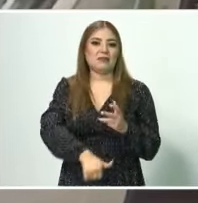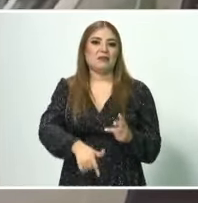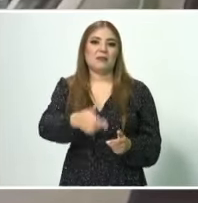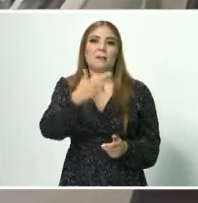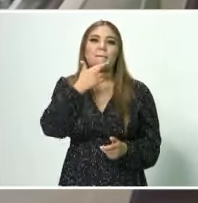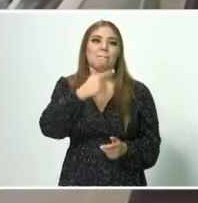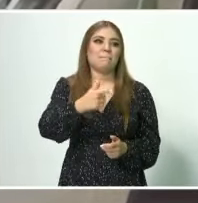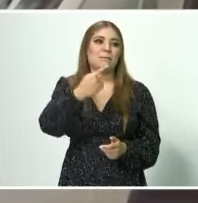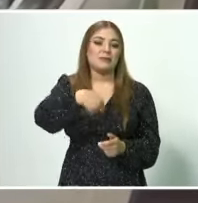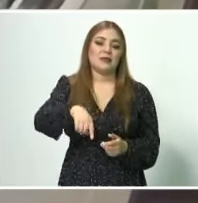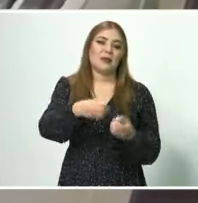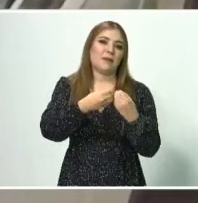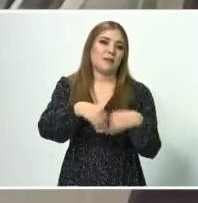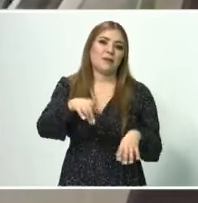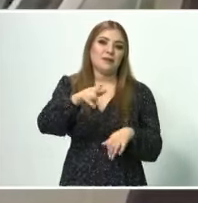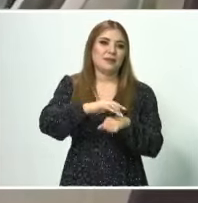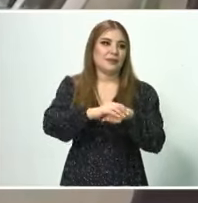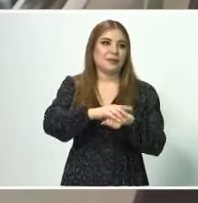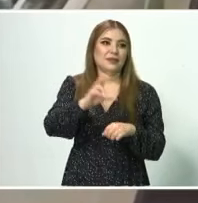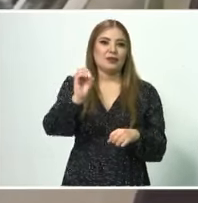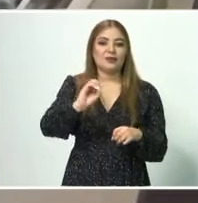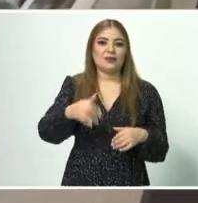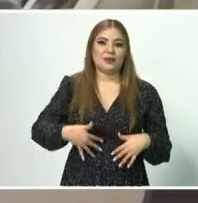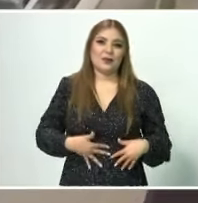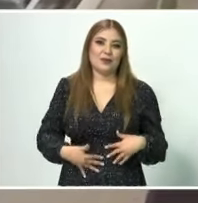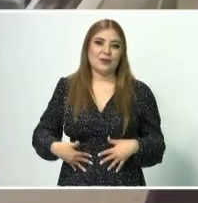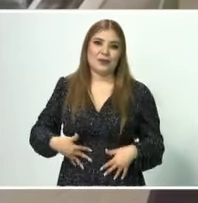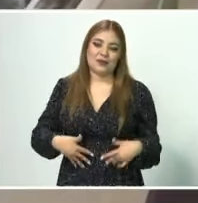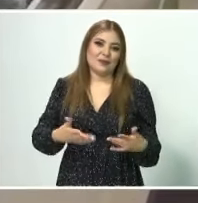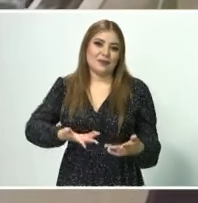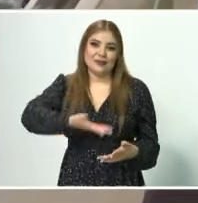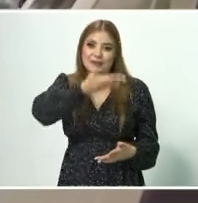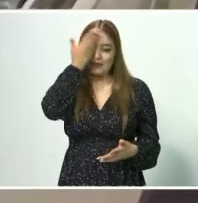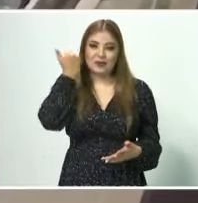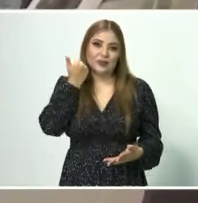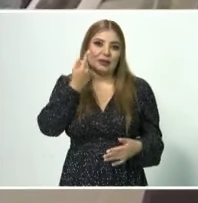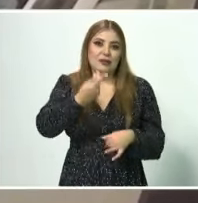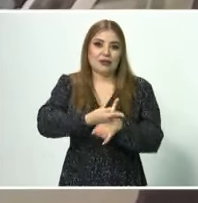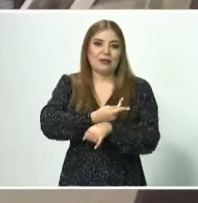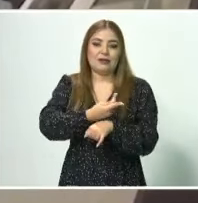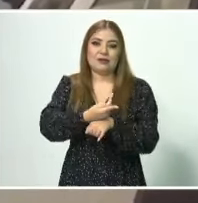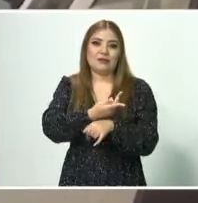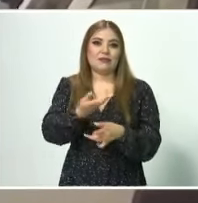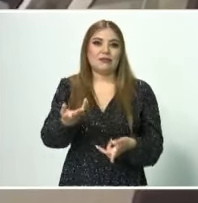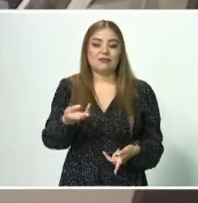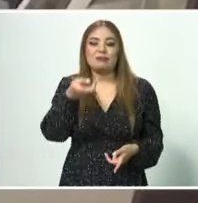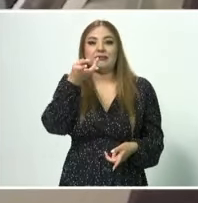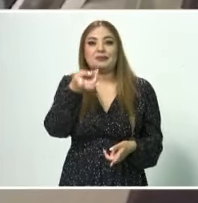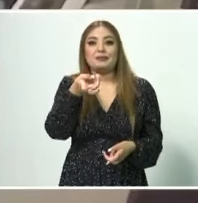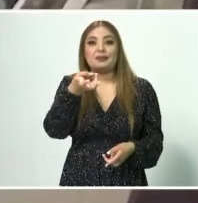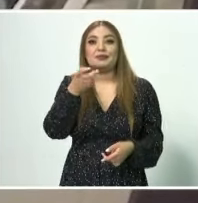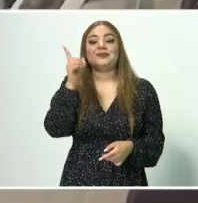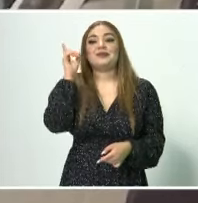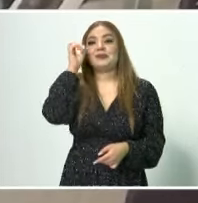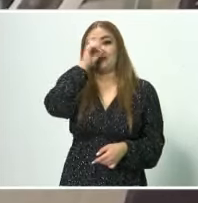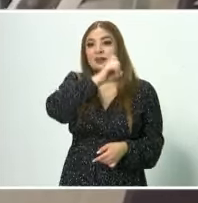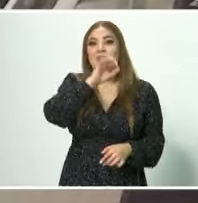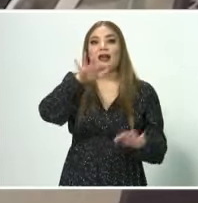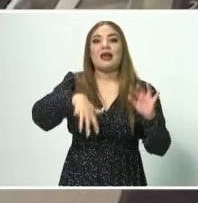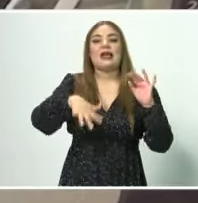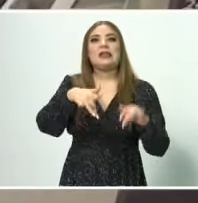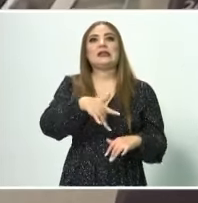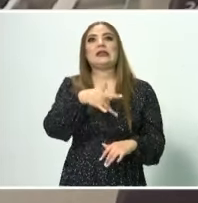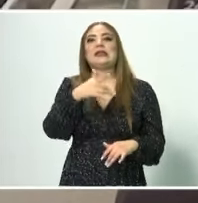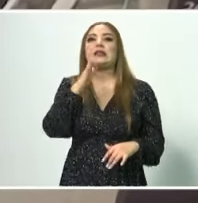amigo y no una tripa es que sí realmente no sabemos la situación O sea sí está complicado porque hay casos de que te sientes